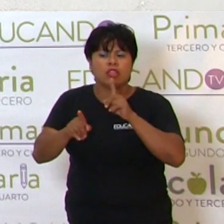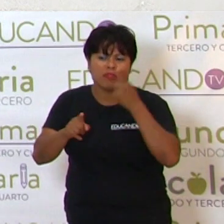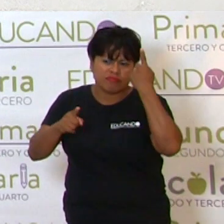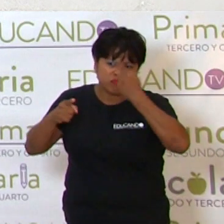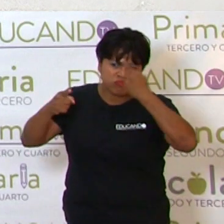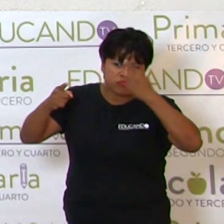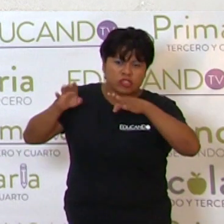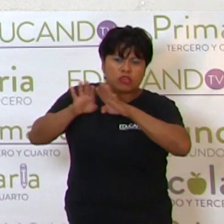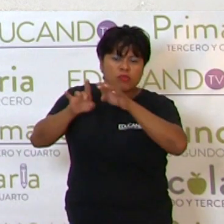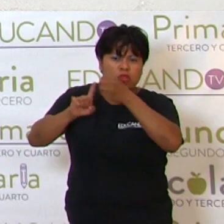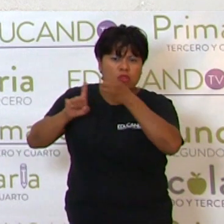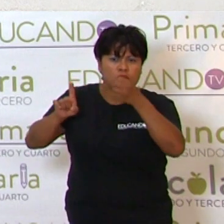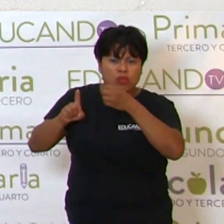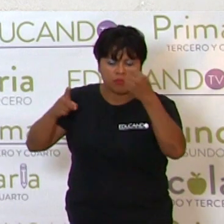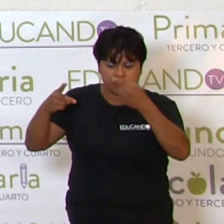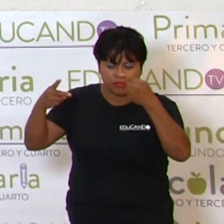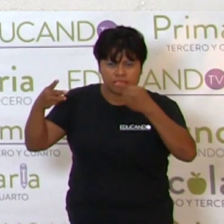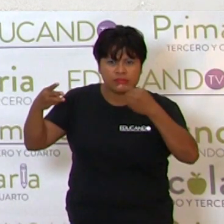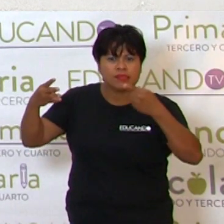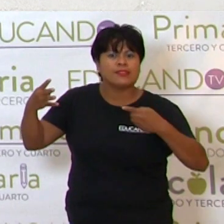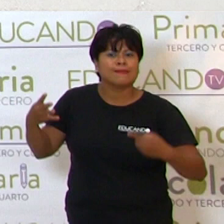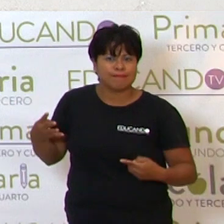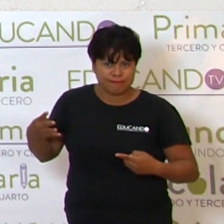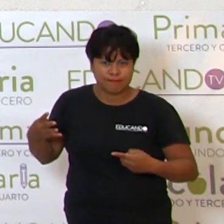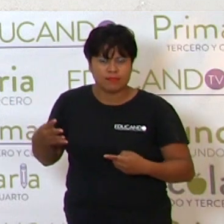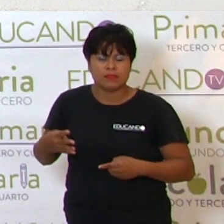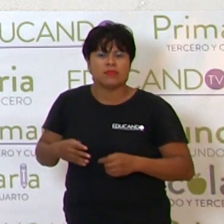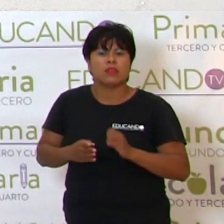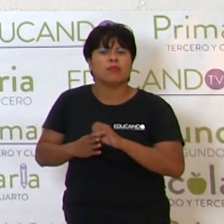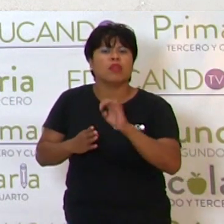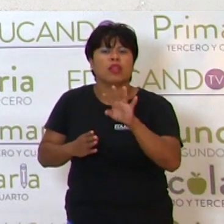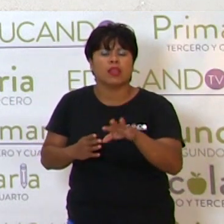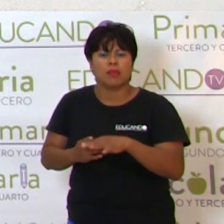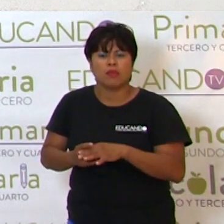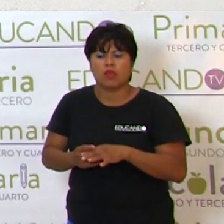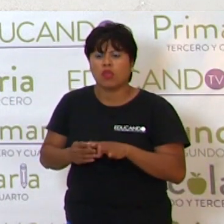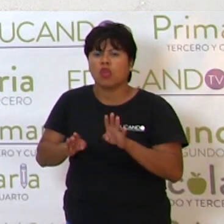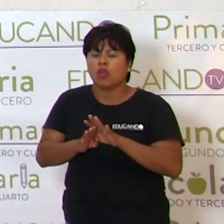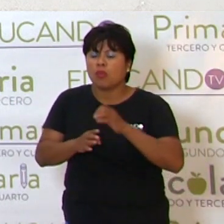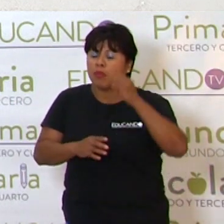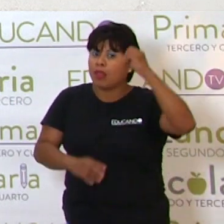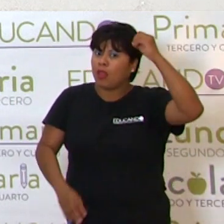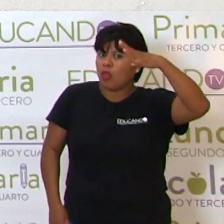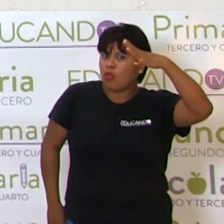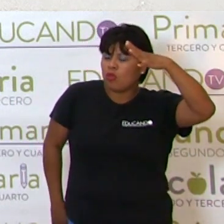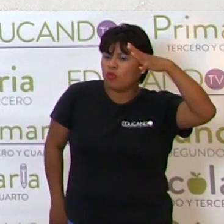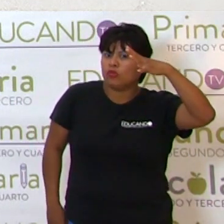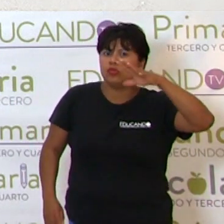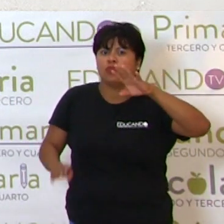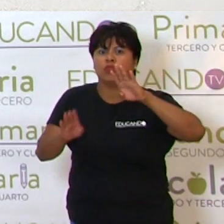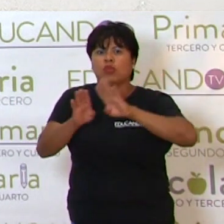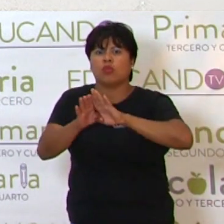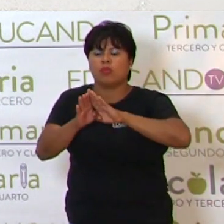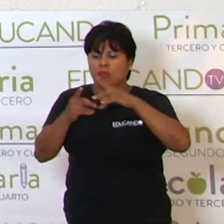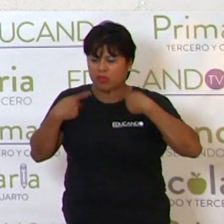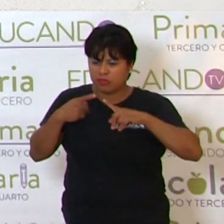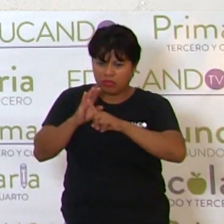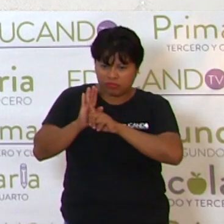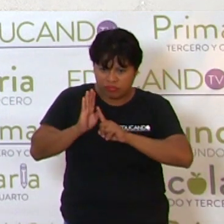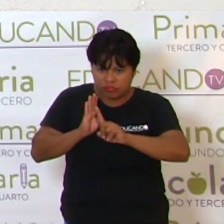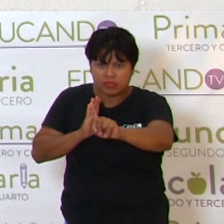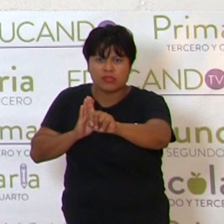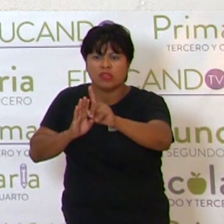indicaciones de, por ejemplo, en qué momento debe de prenderse la luz, en qué momento debe salir cierto